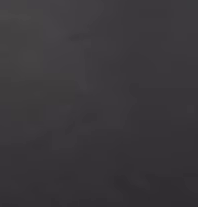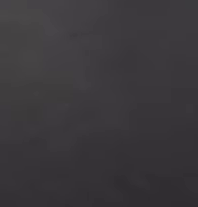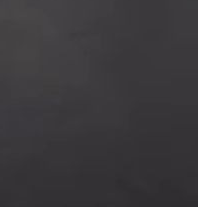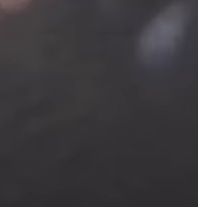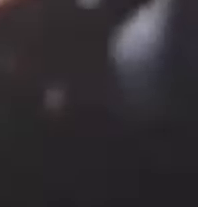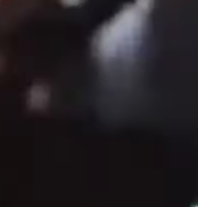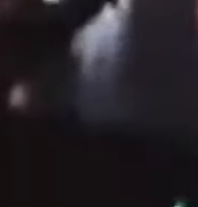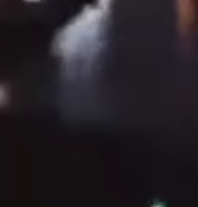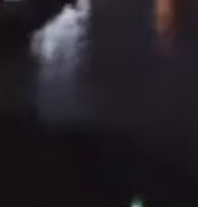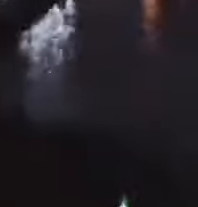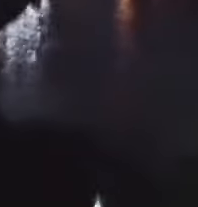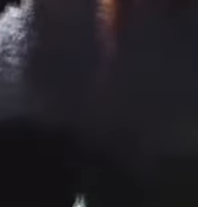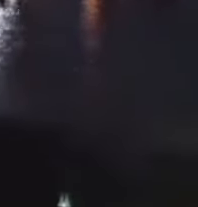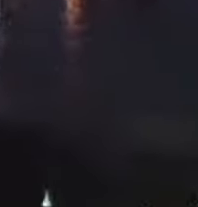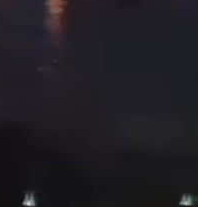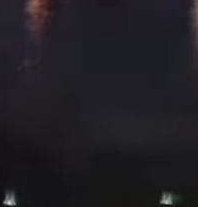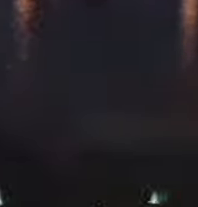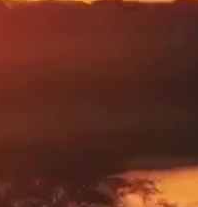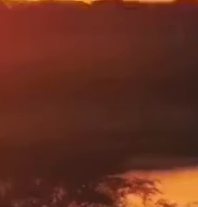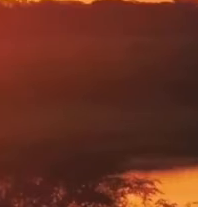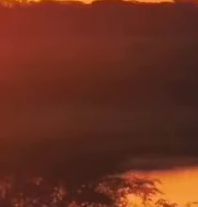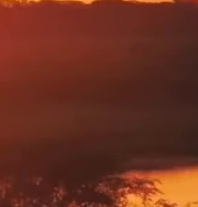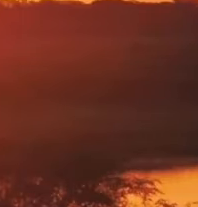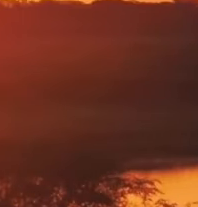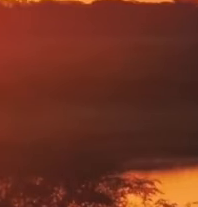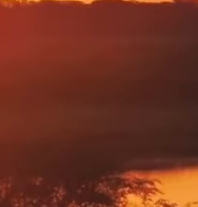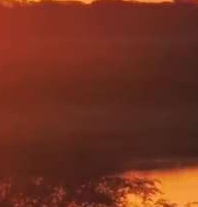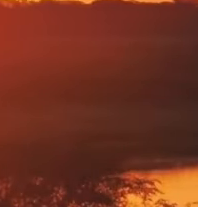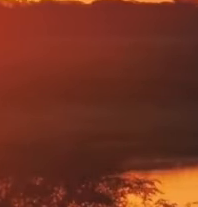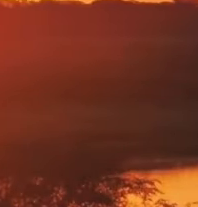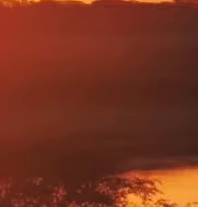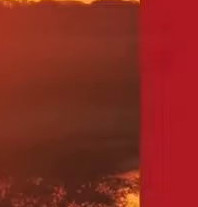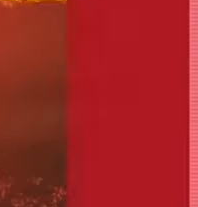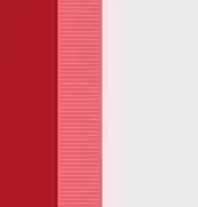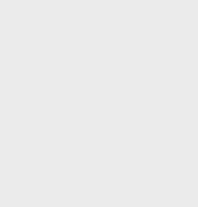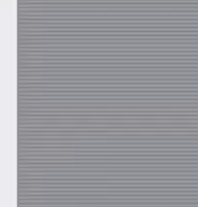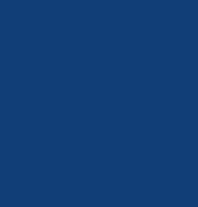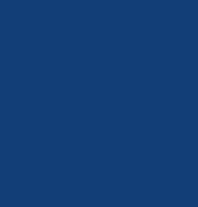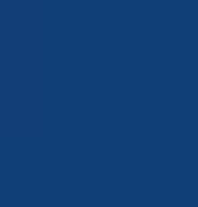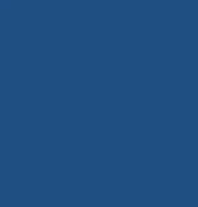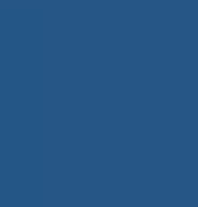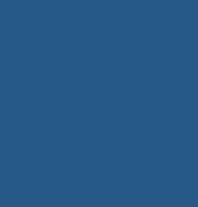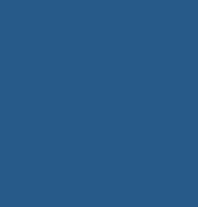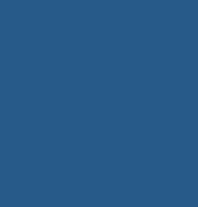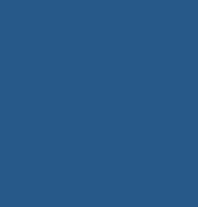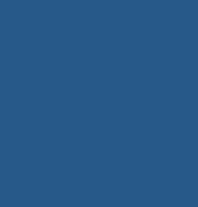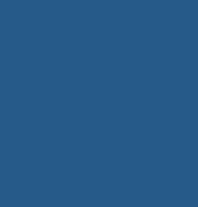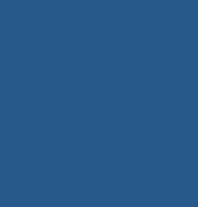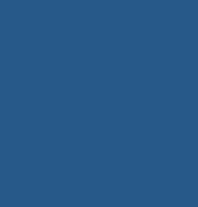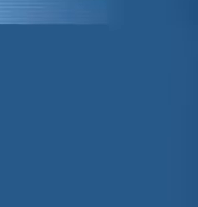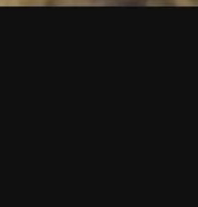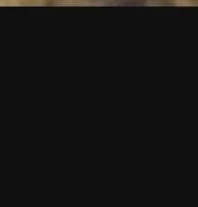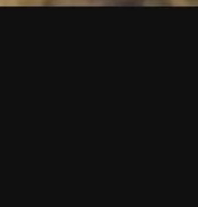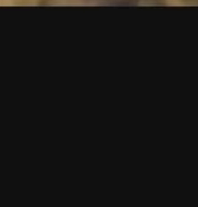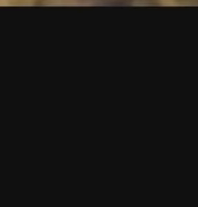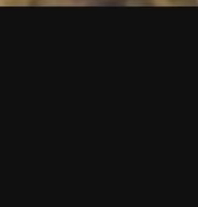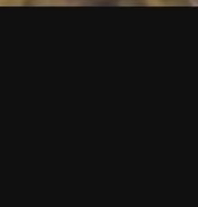vivisantafe.com en todas con vos gobierno de santa fe